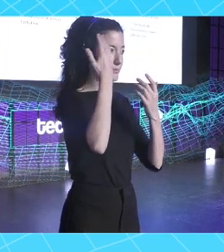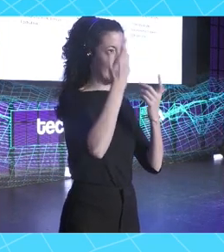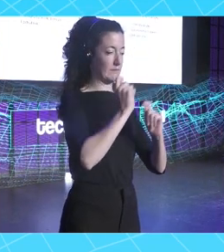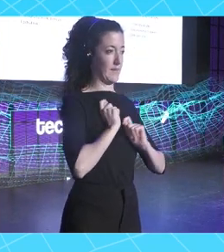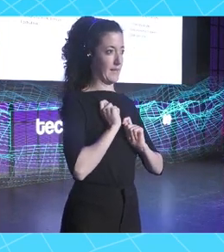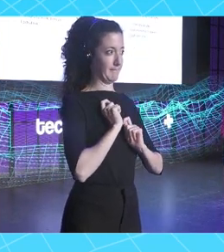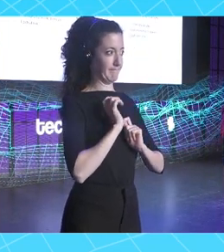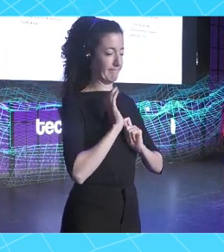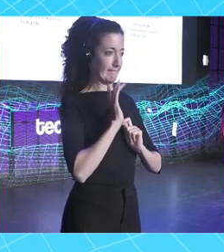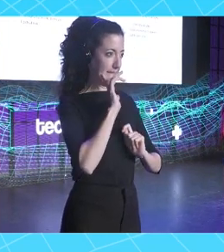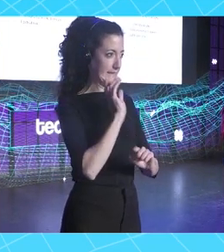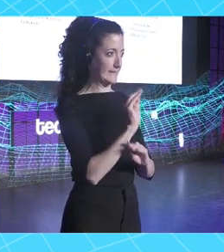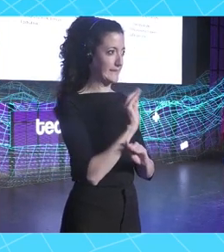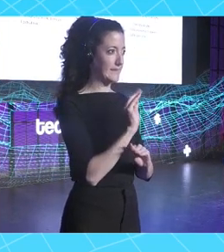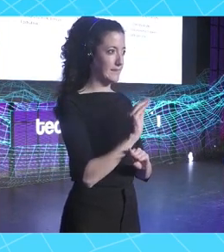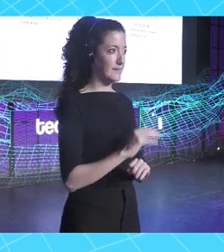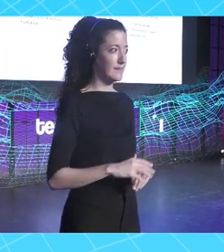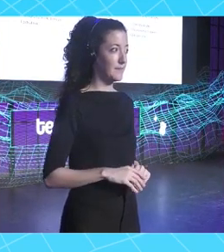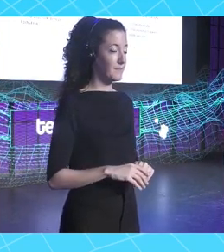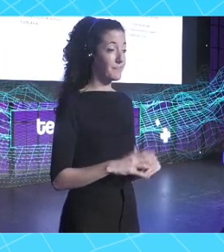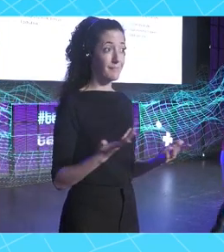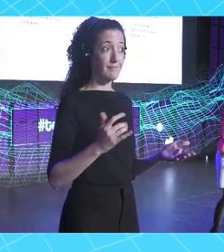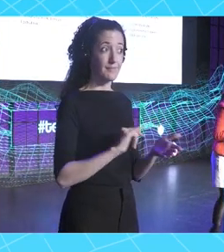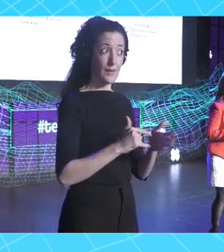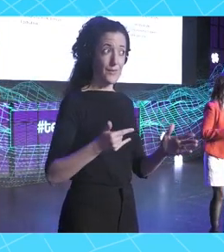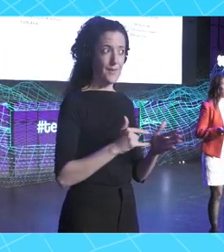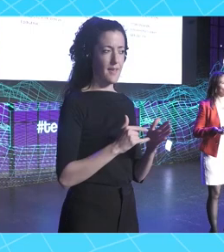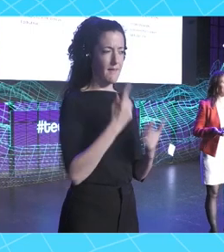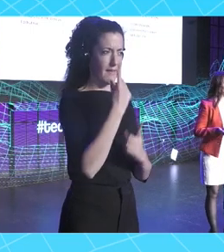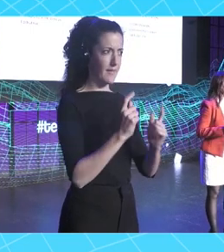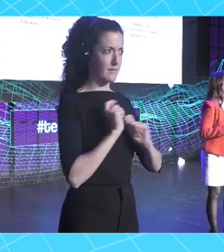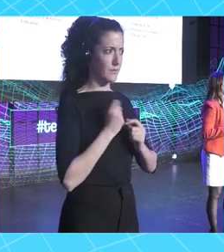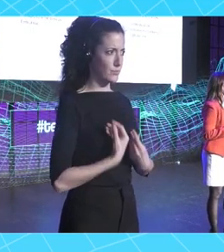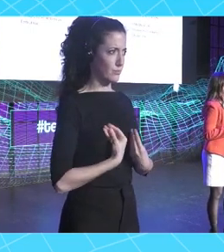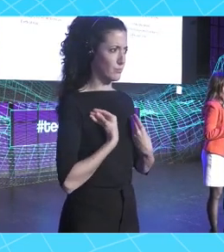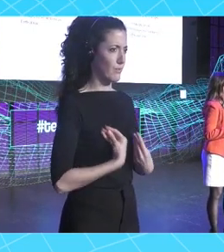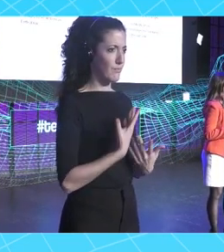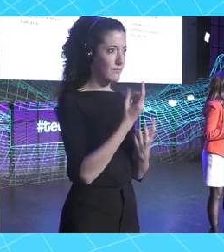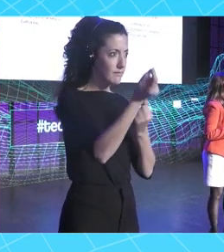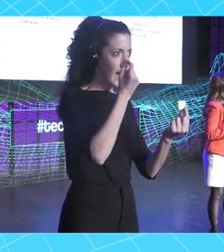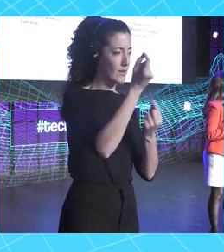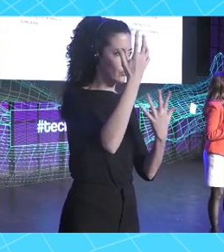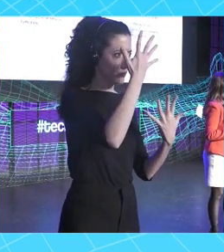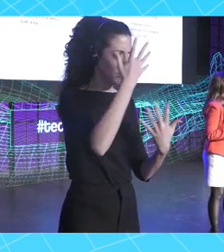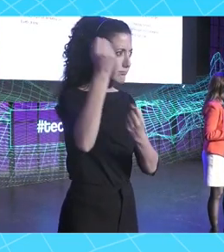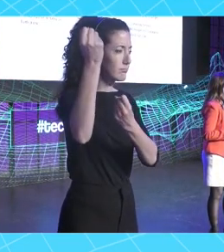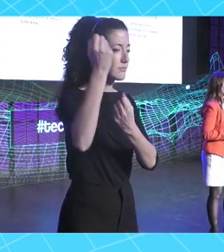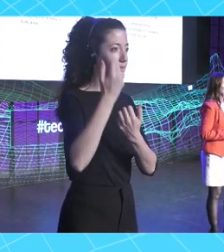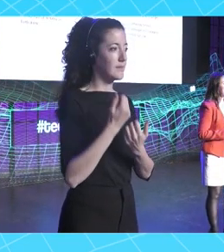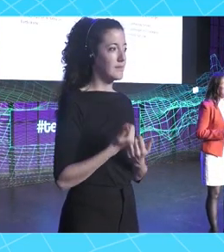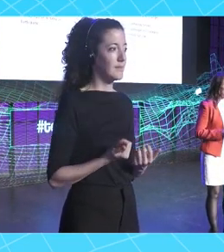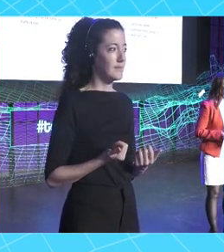en el que la tecnología asusta nos roban los datos se podemos ver